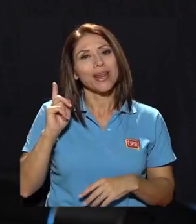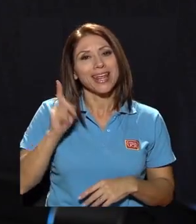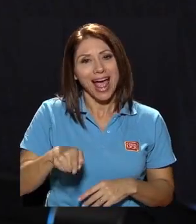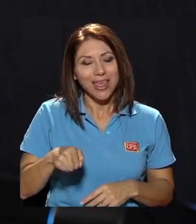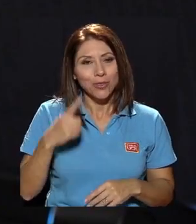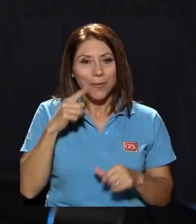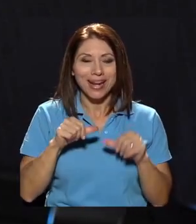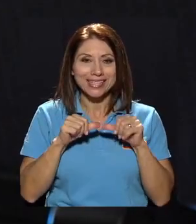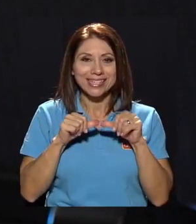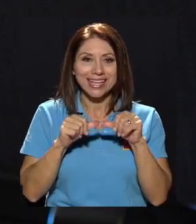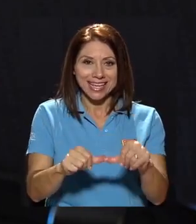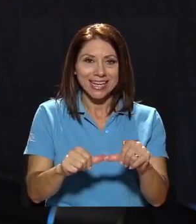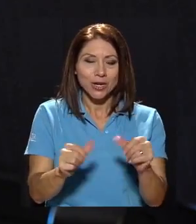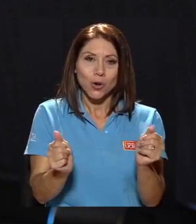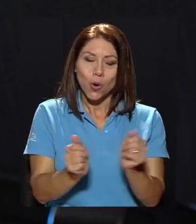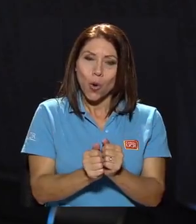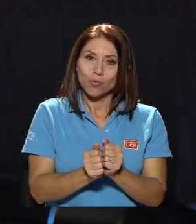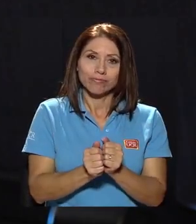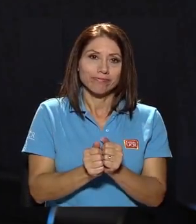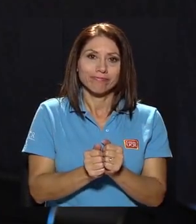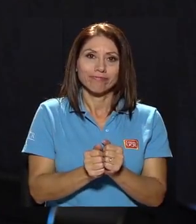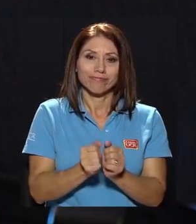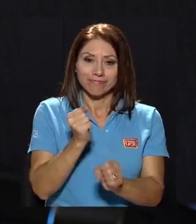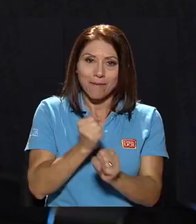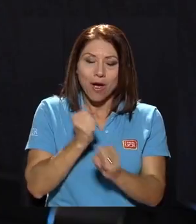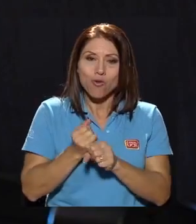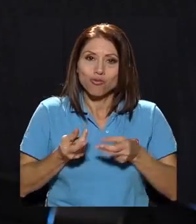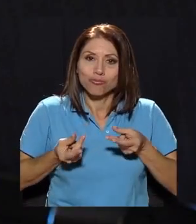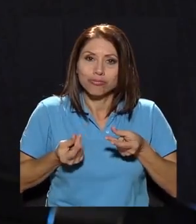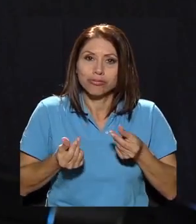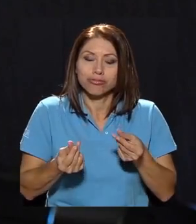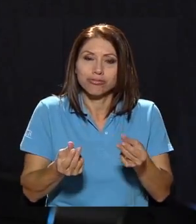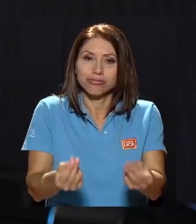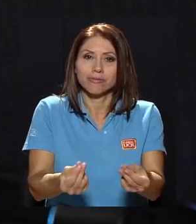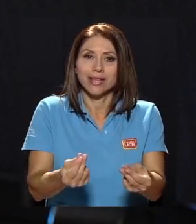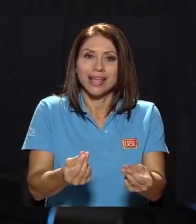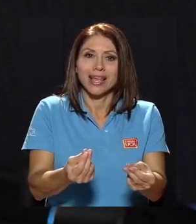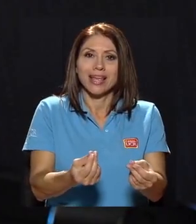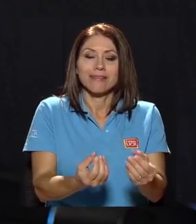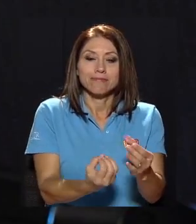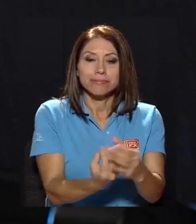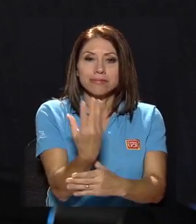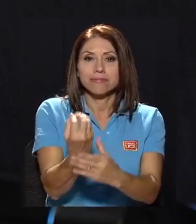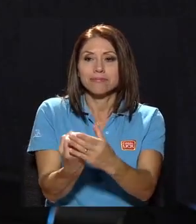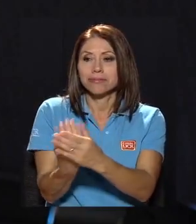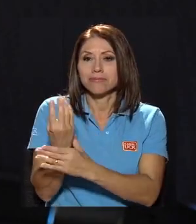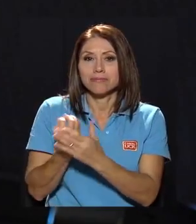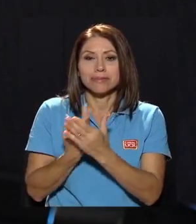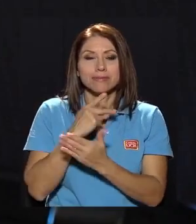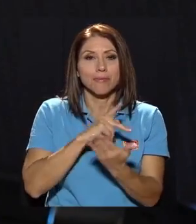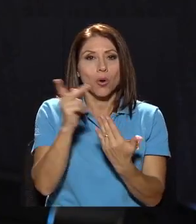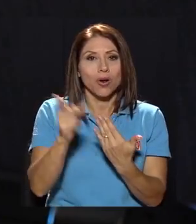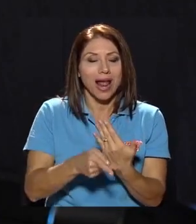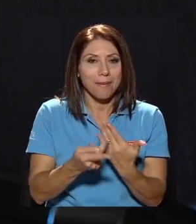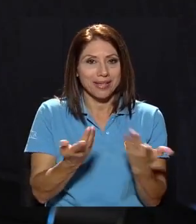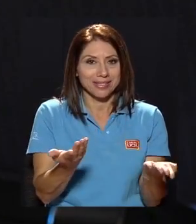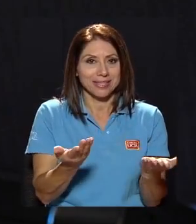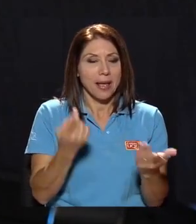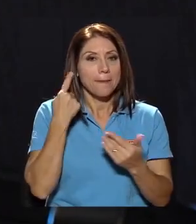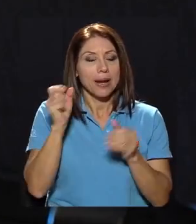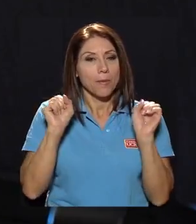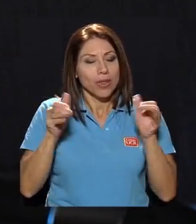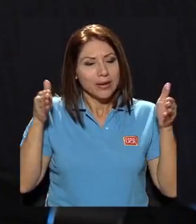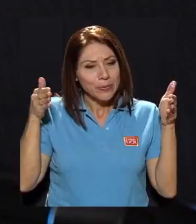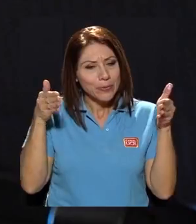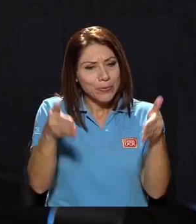seguir con esa alta velocidad creando diferentes programas que abarque todos los tópicos